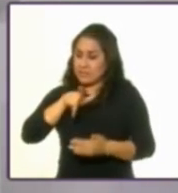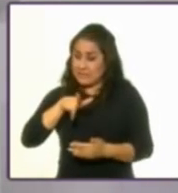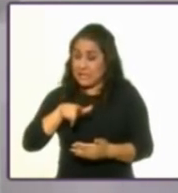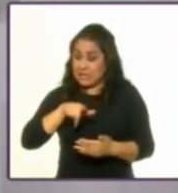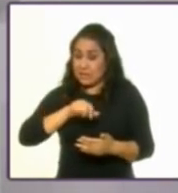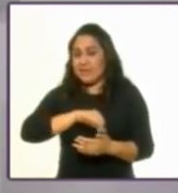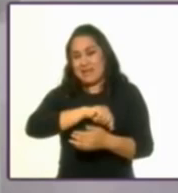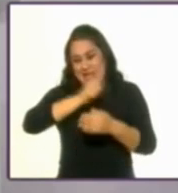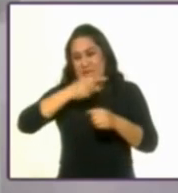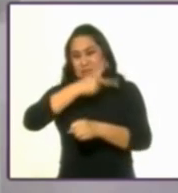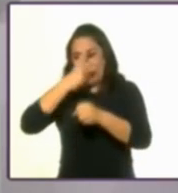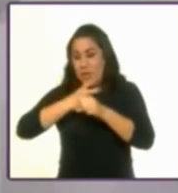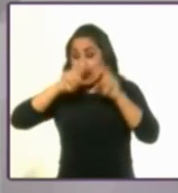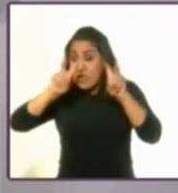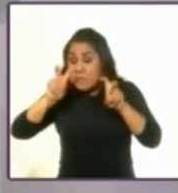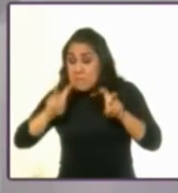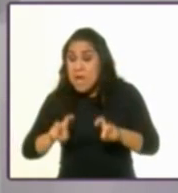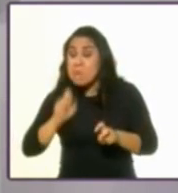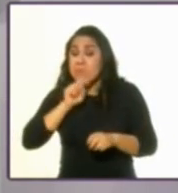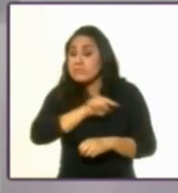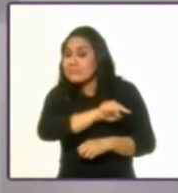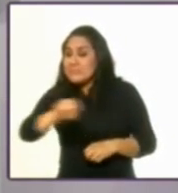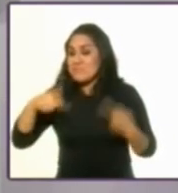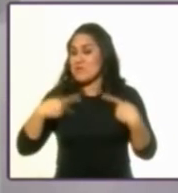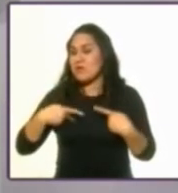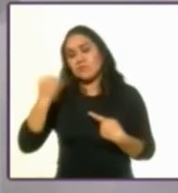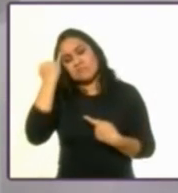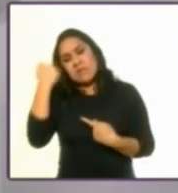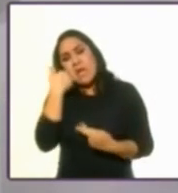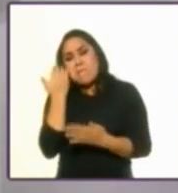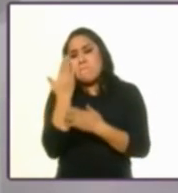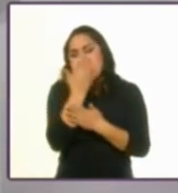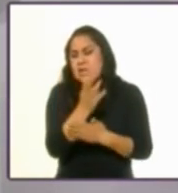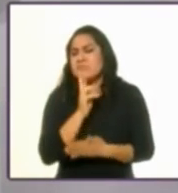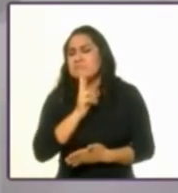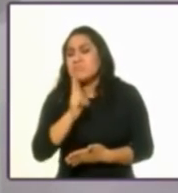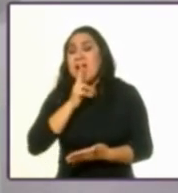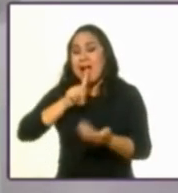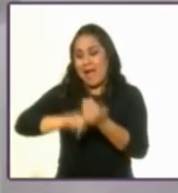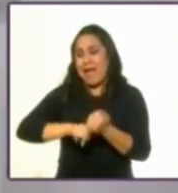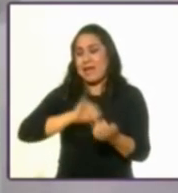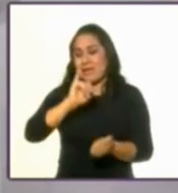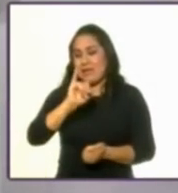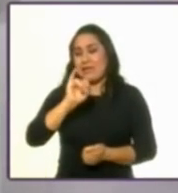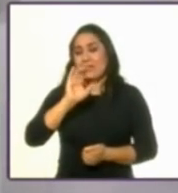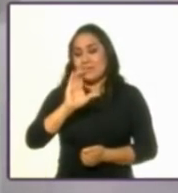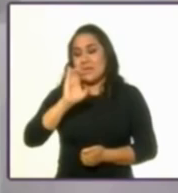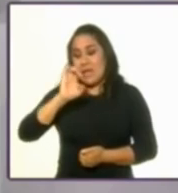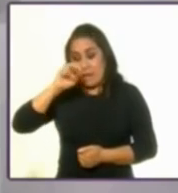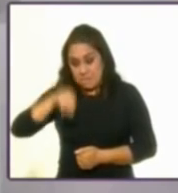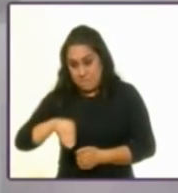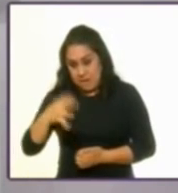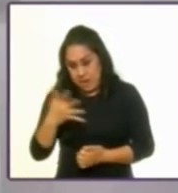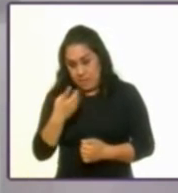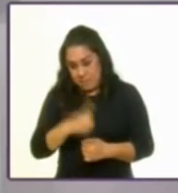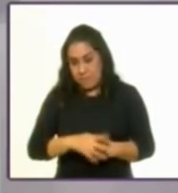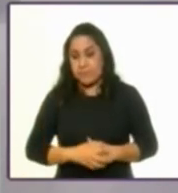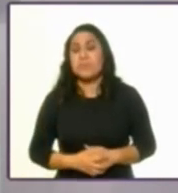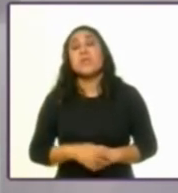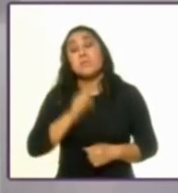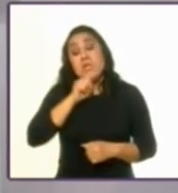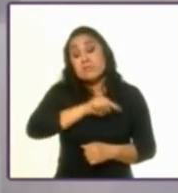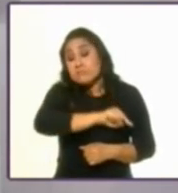subtemas fueron puestos a consideración de ustedes los ciudadanos a través del instituto electoral de la ciudad de mexico y ustedes mismos